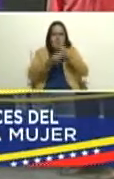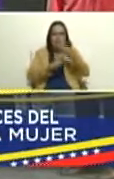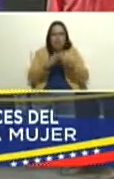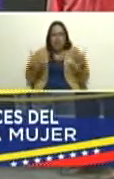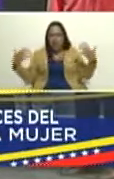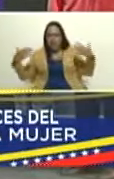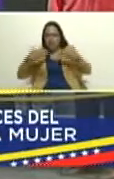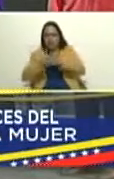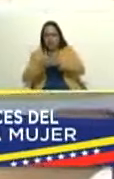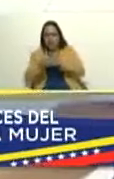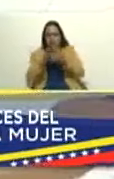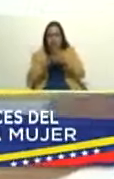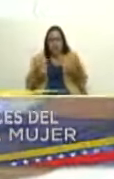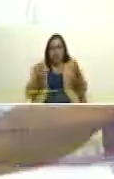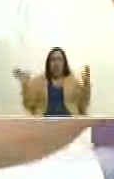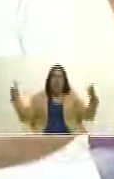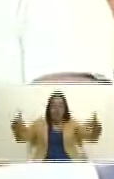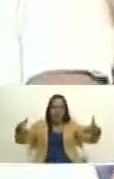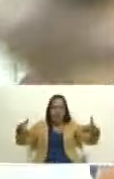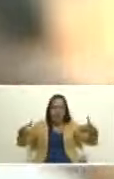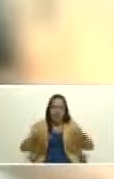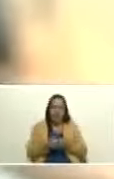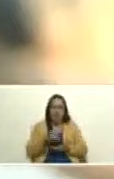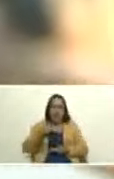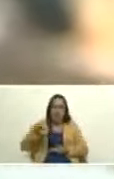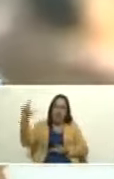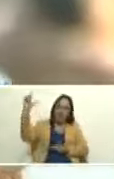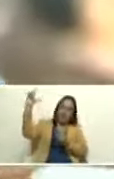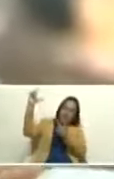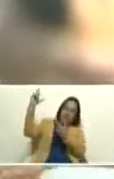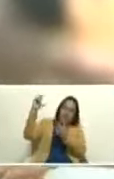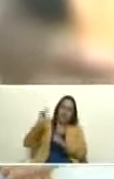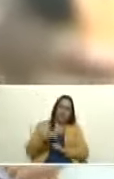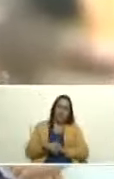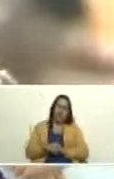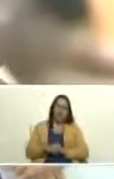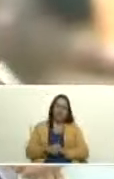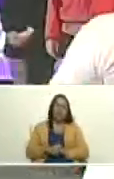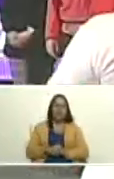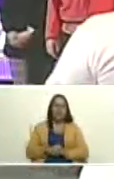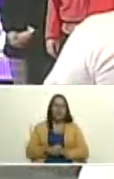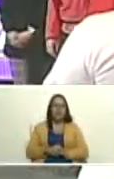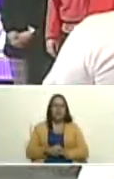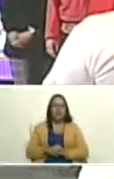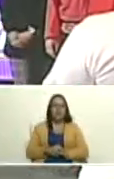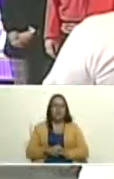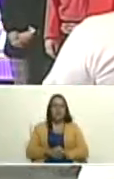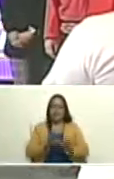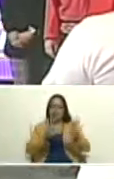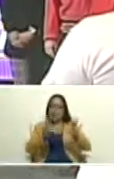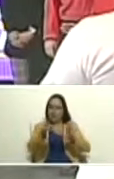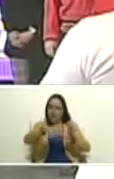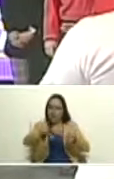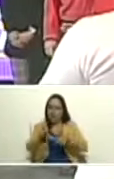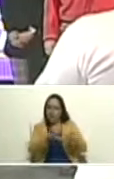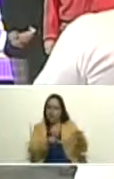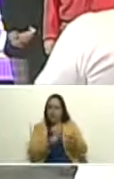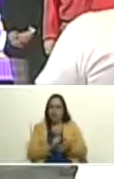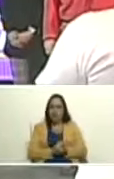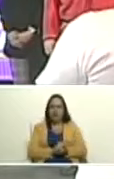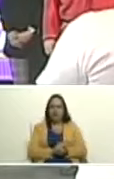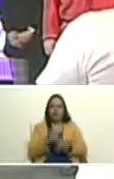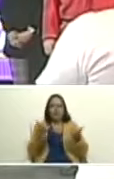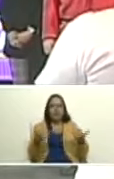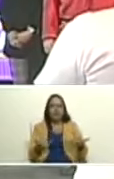abrazarnos? Nos tomamos un selfie, por lo menos. ¿Sí? Prepárense, pues. Entonces ahora